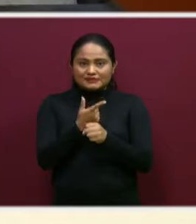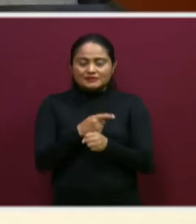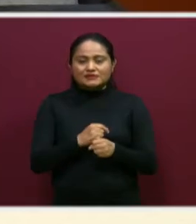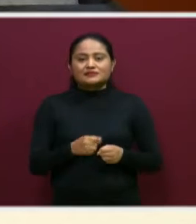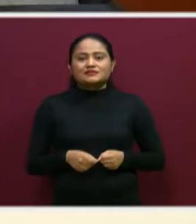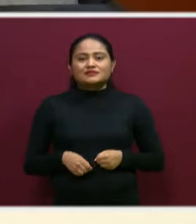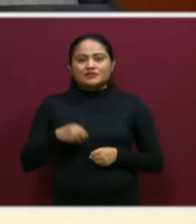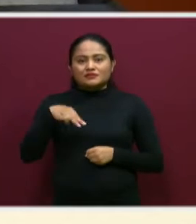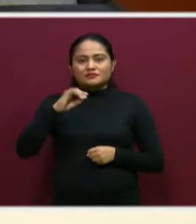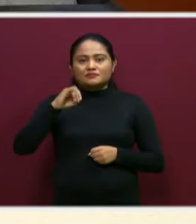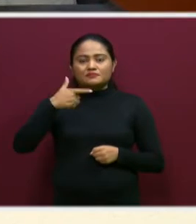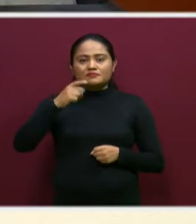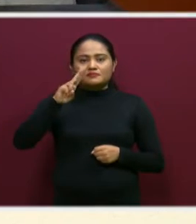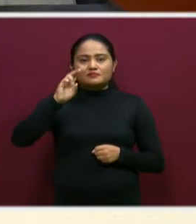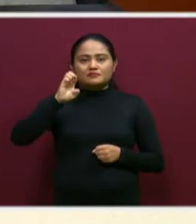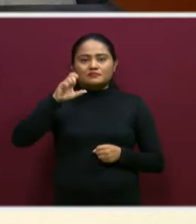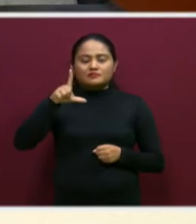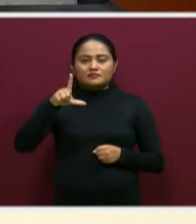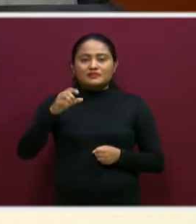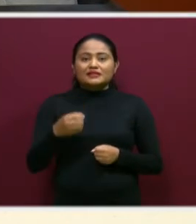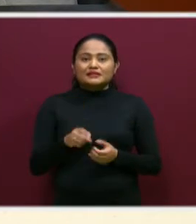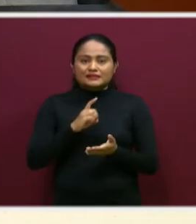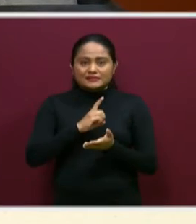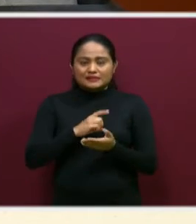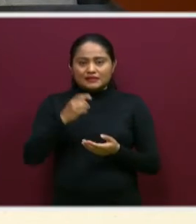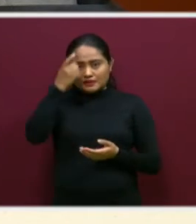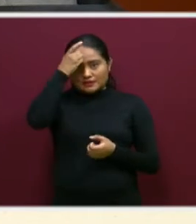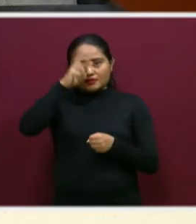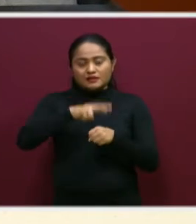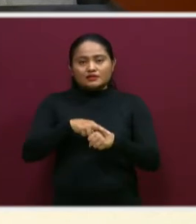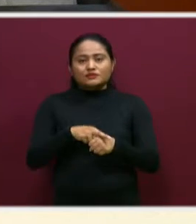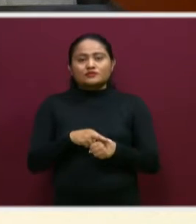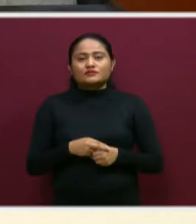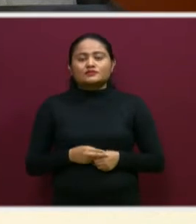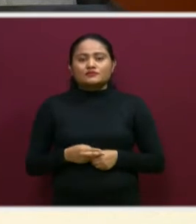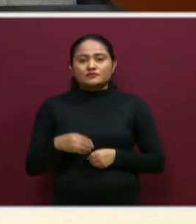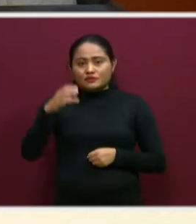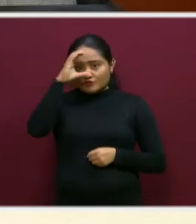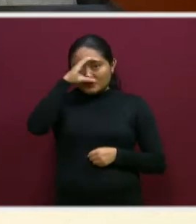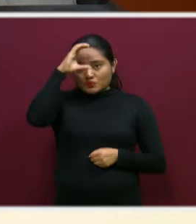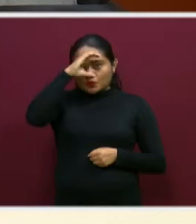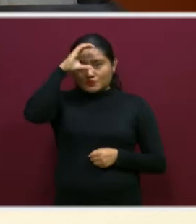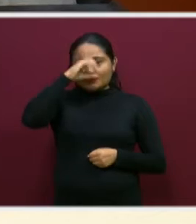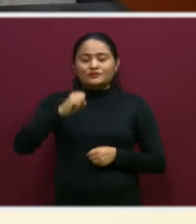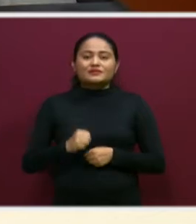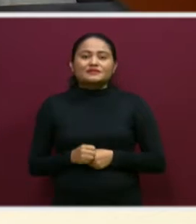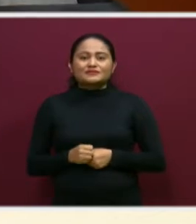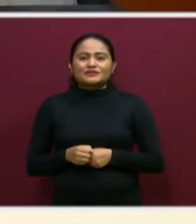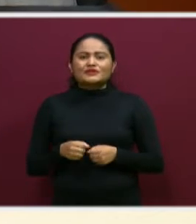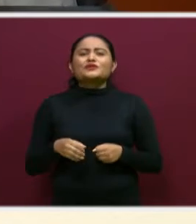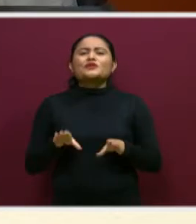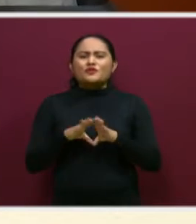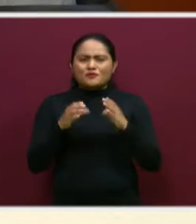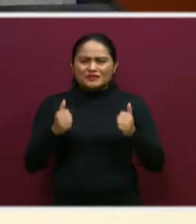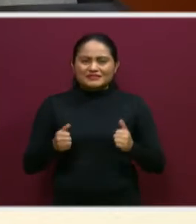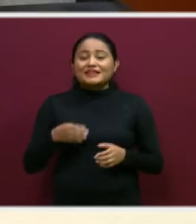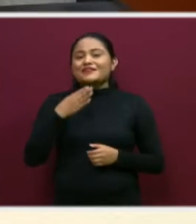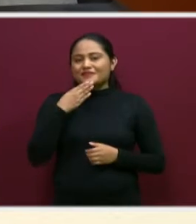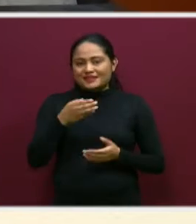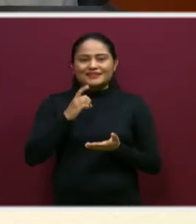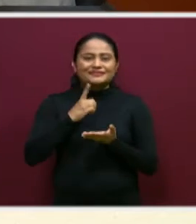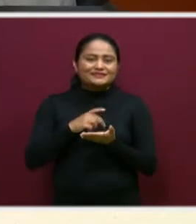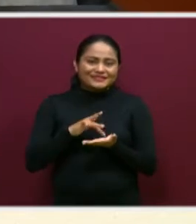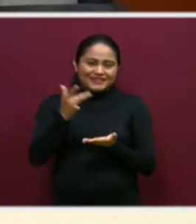subdirector de formación y desarrollo cultural de la secretaría de cultura cómo le va muy bien muchas gracias gabe por la invitación